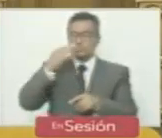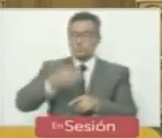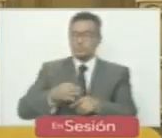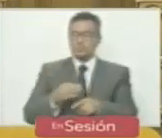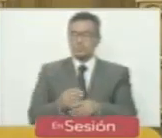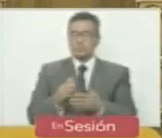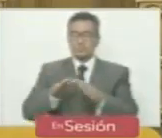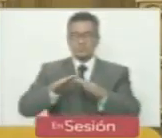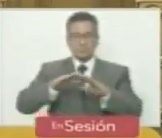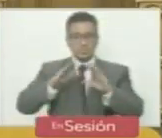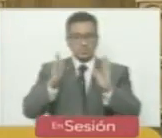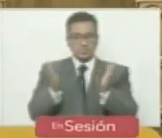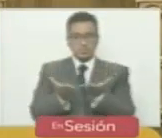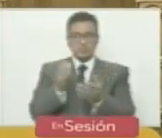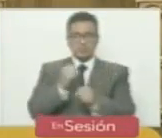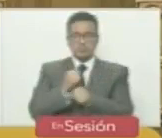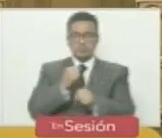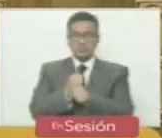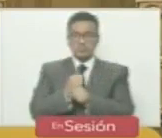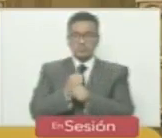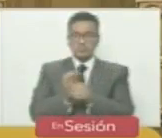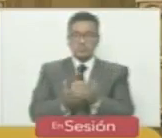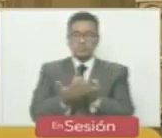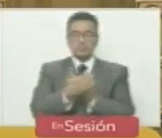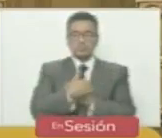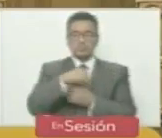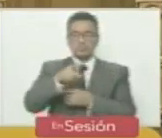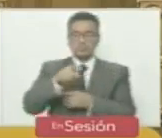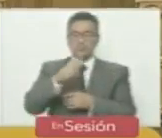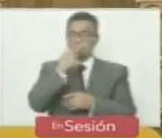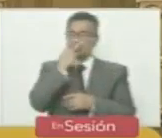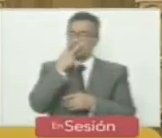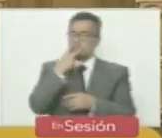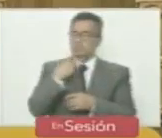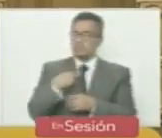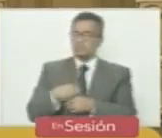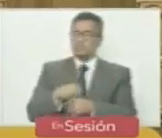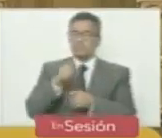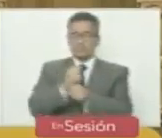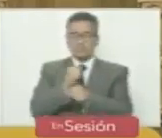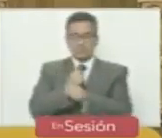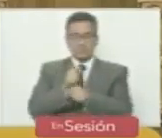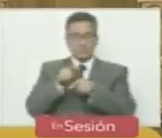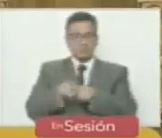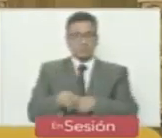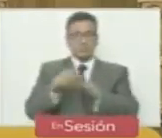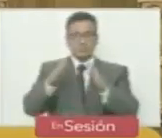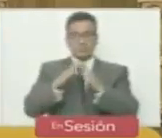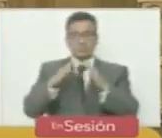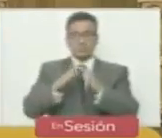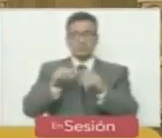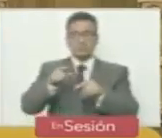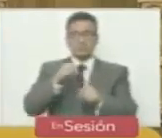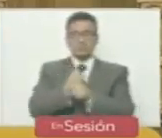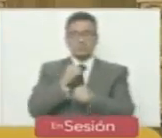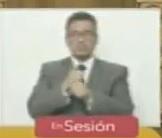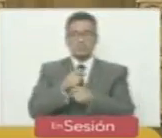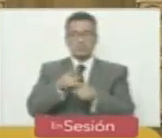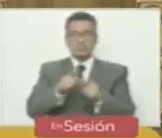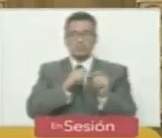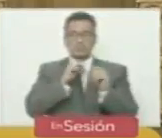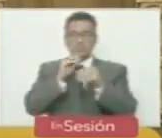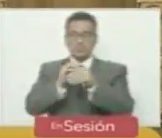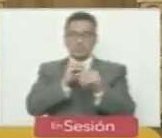del mundo del trabajo que encubre la feminización de la pobreza. El trabajo desde la casa, trabajo por